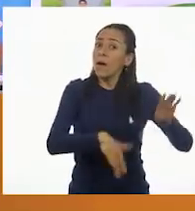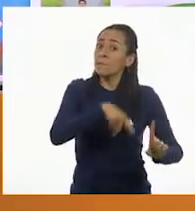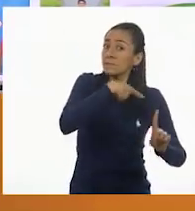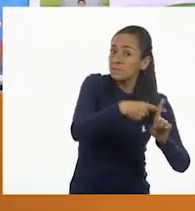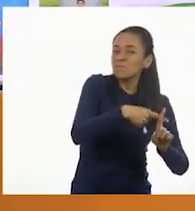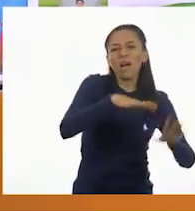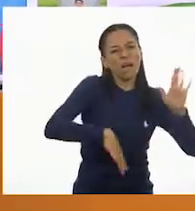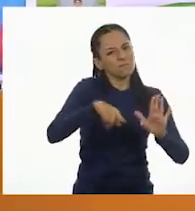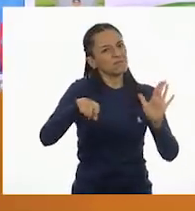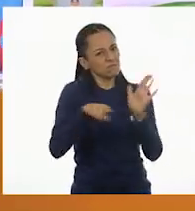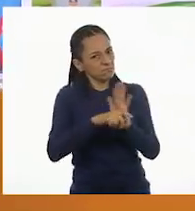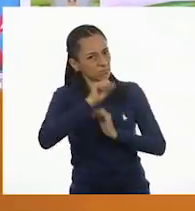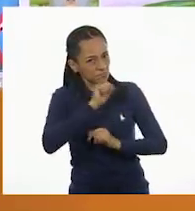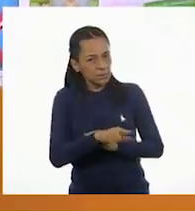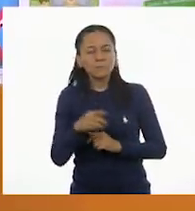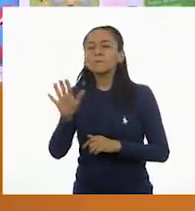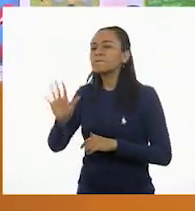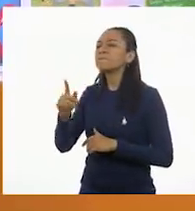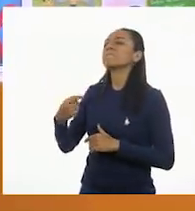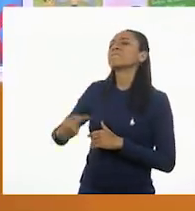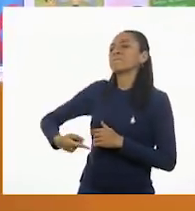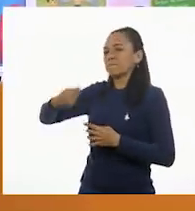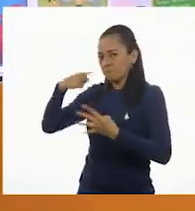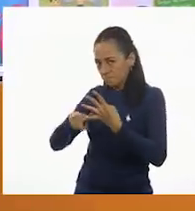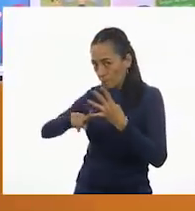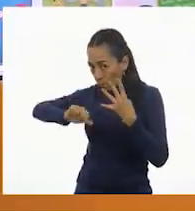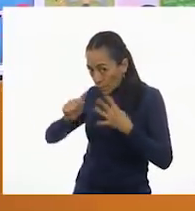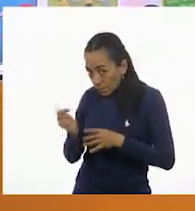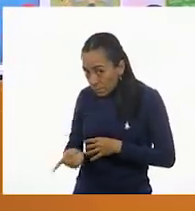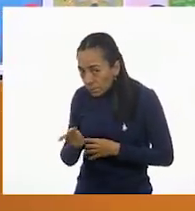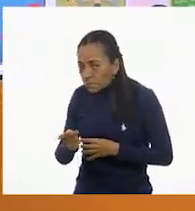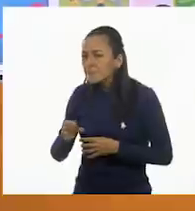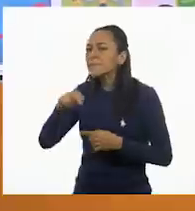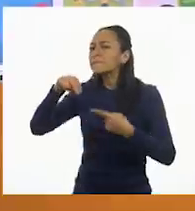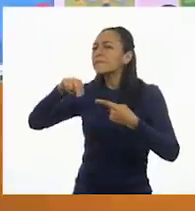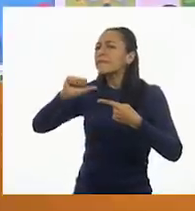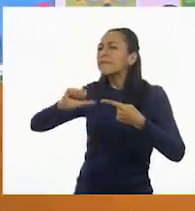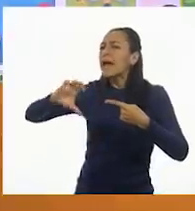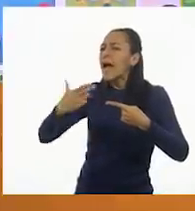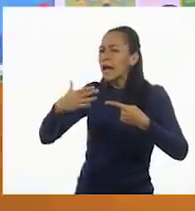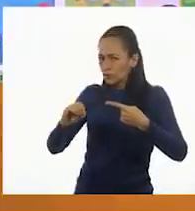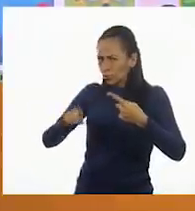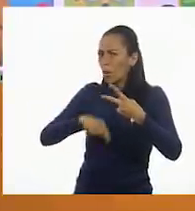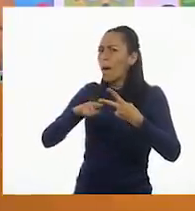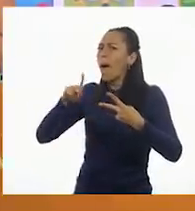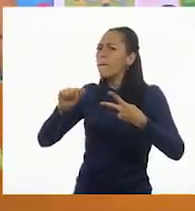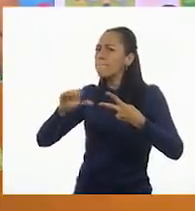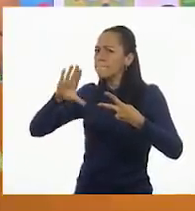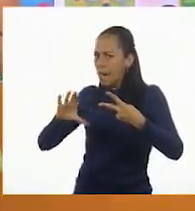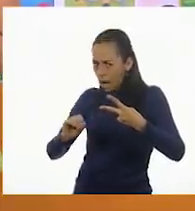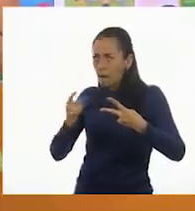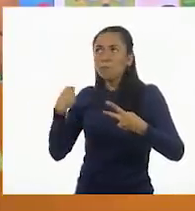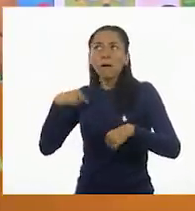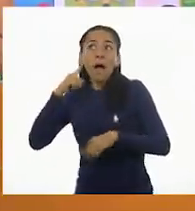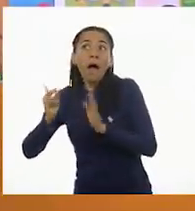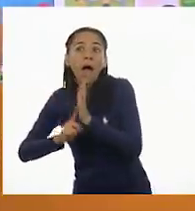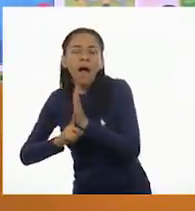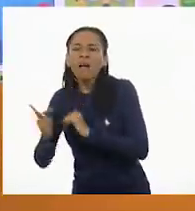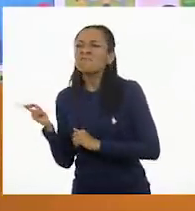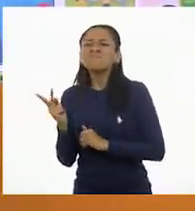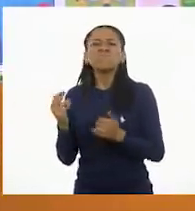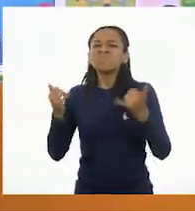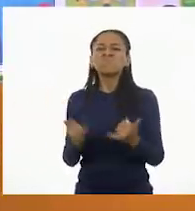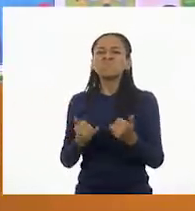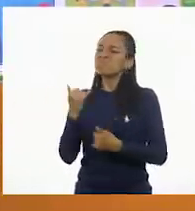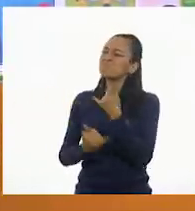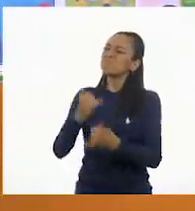¿Qué creen que pasó cuando Nacho y Paco decidieron seguir jugando después de que tocaron el timbre?